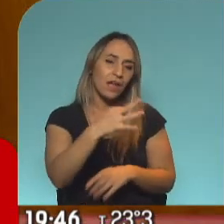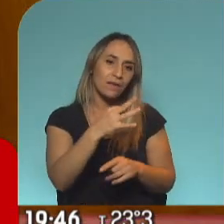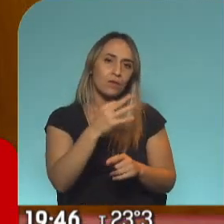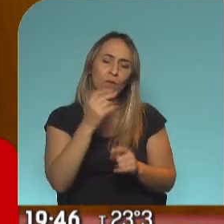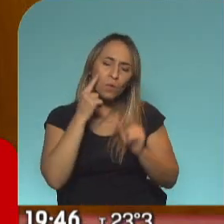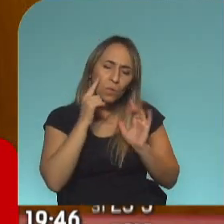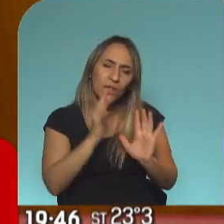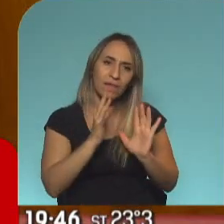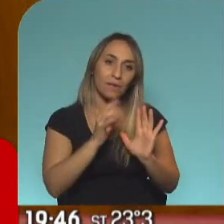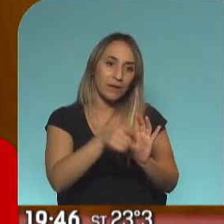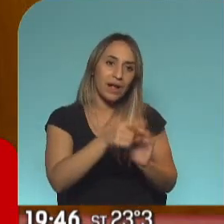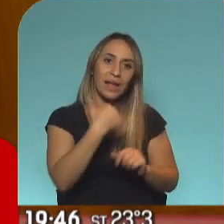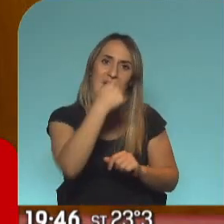escuchar.